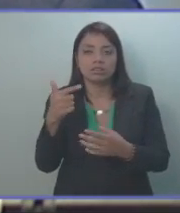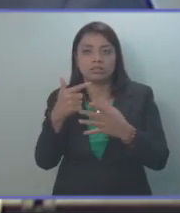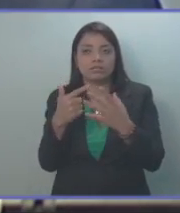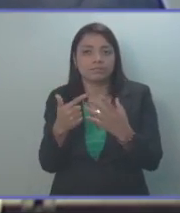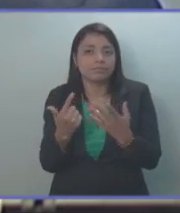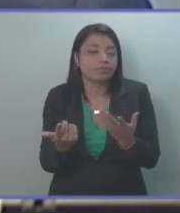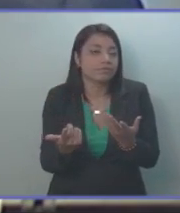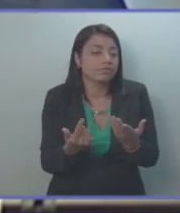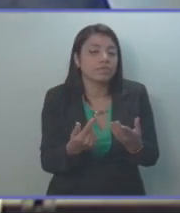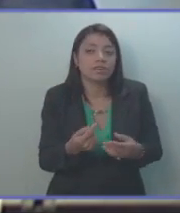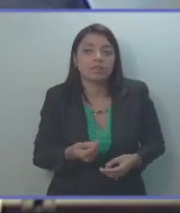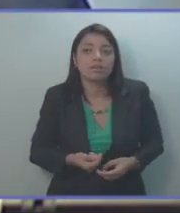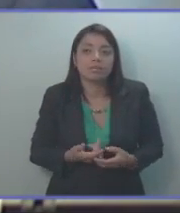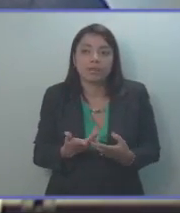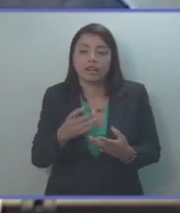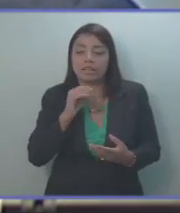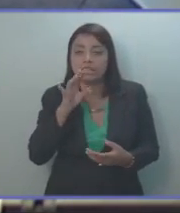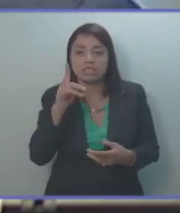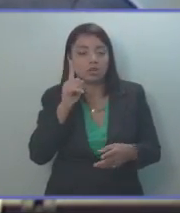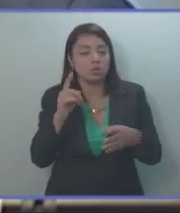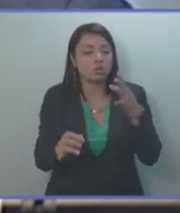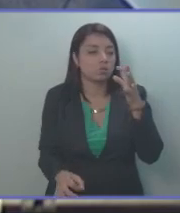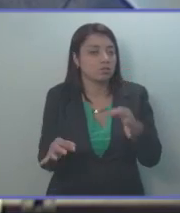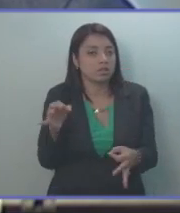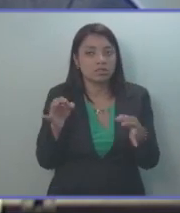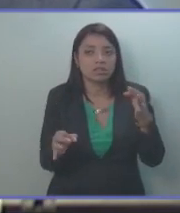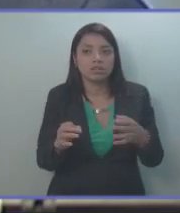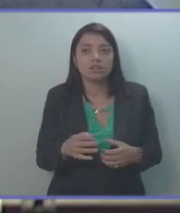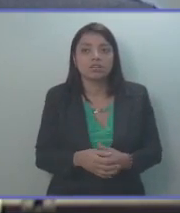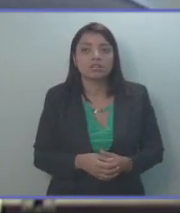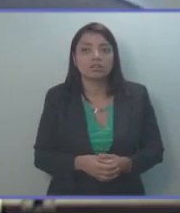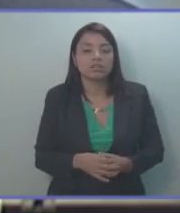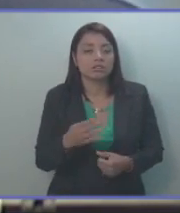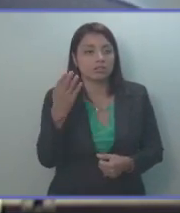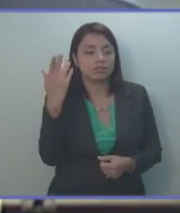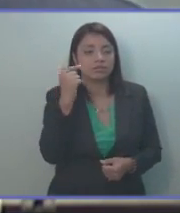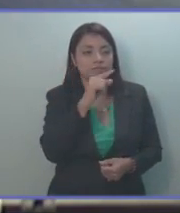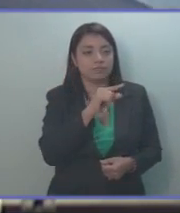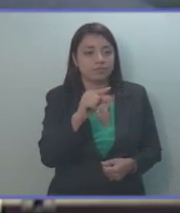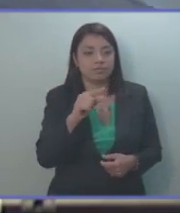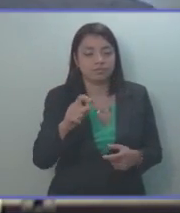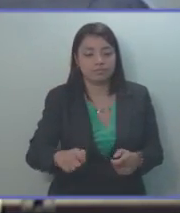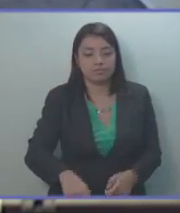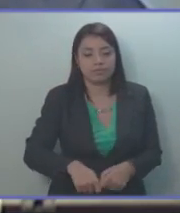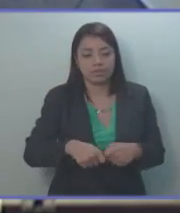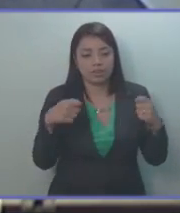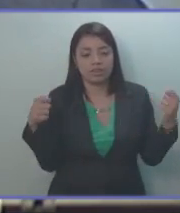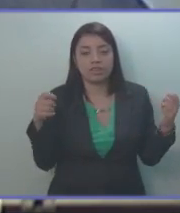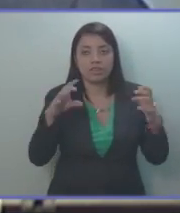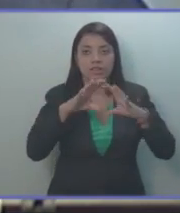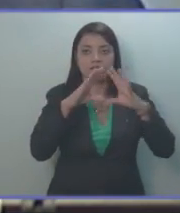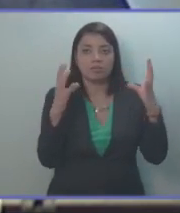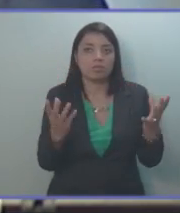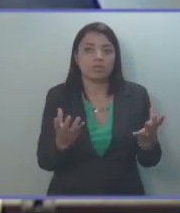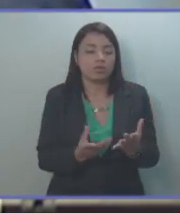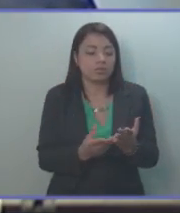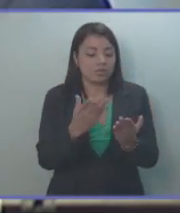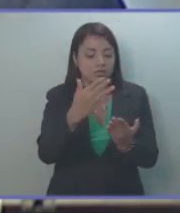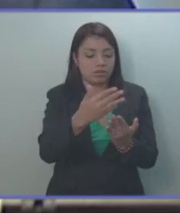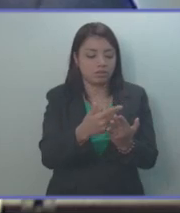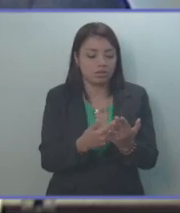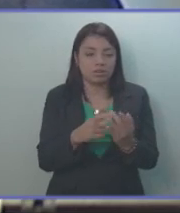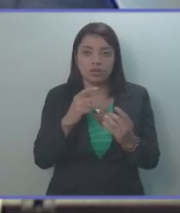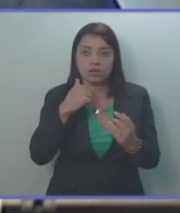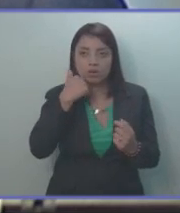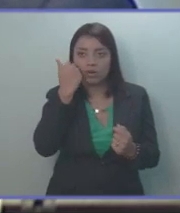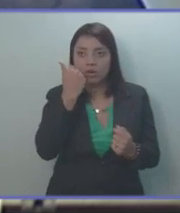sino para señalar las injusticias. La semana pasada en el diario El Mundo apareció una nota de un joven que